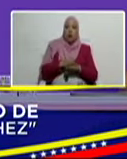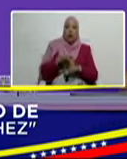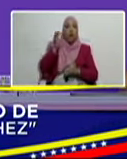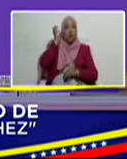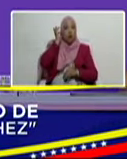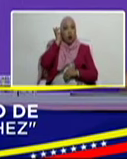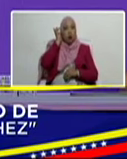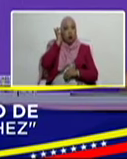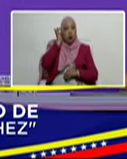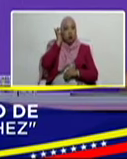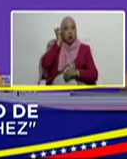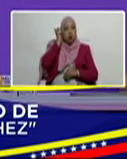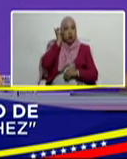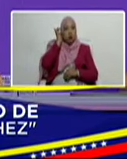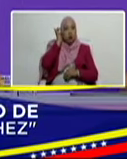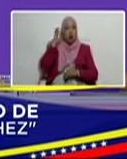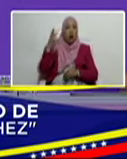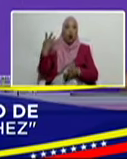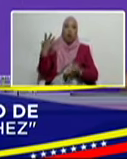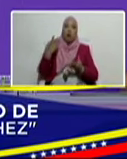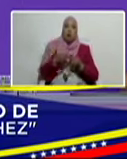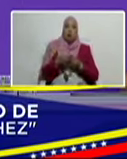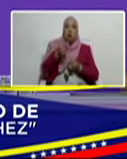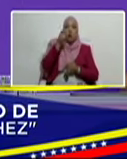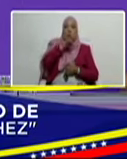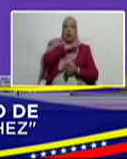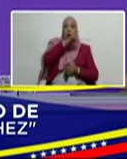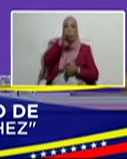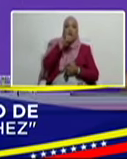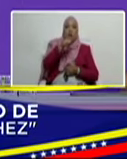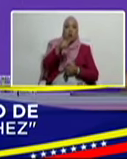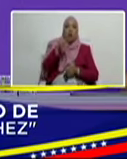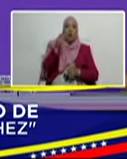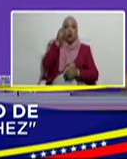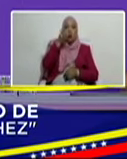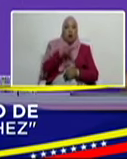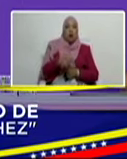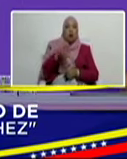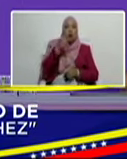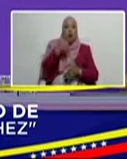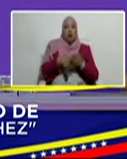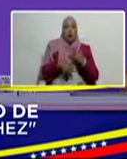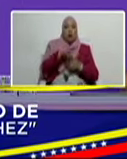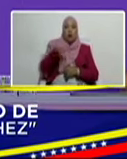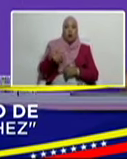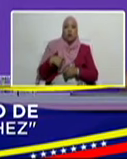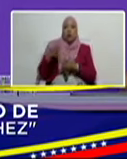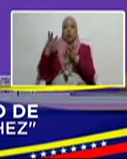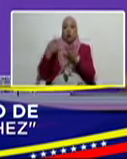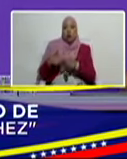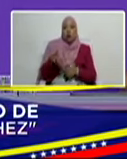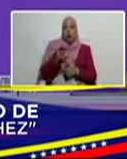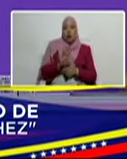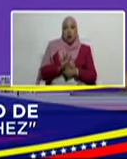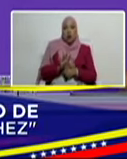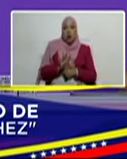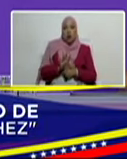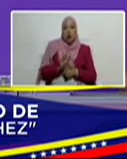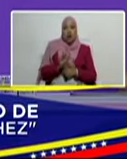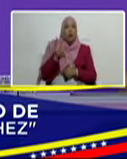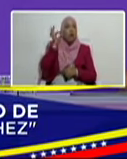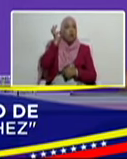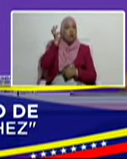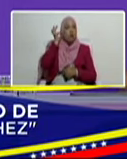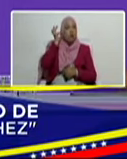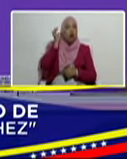Mujer, compañera jefa del vértice número 5, Francis